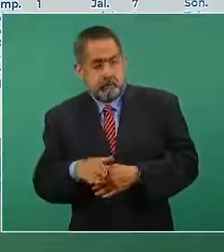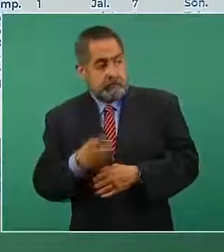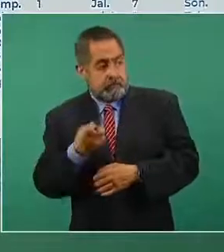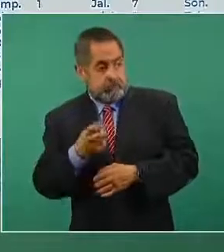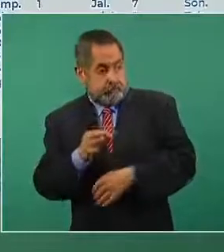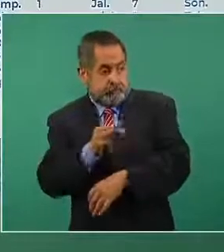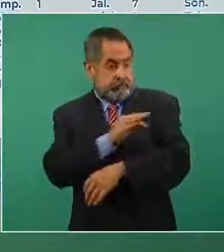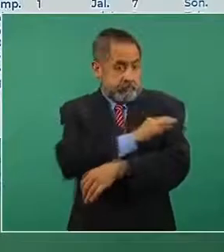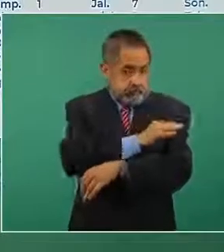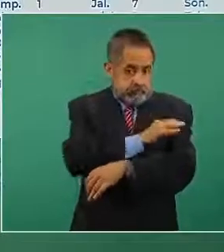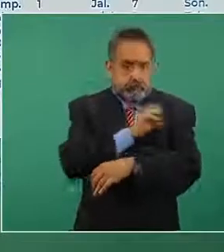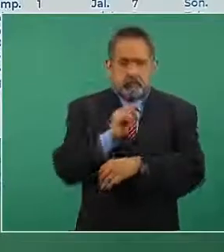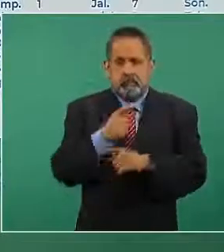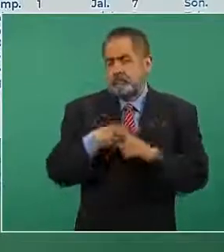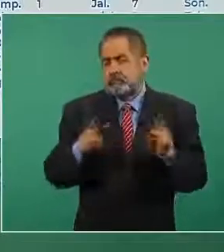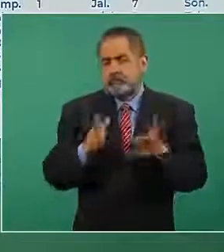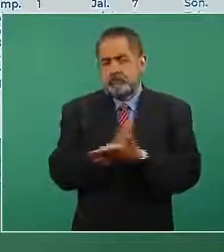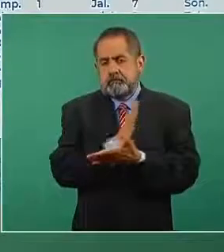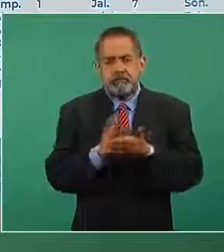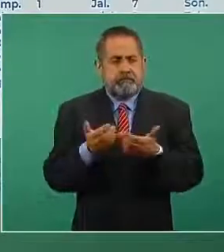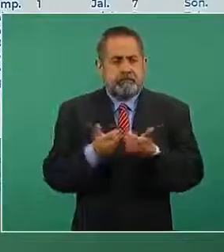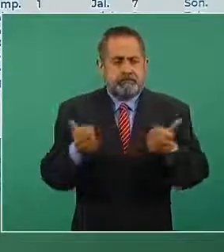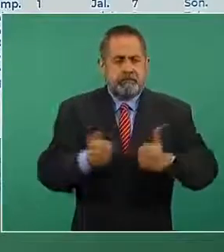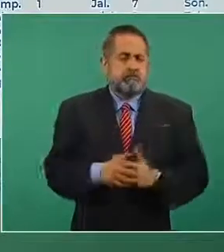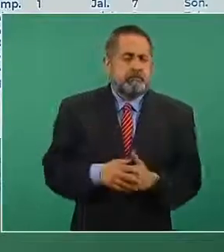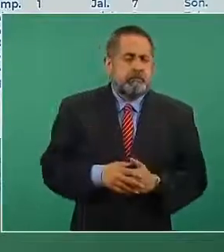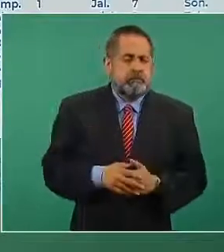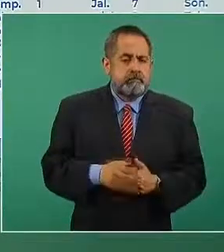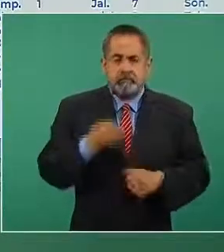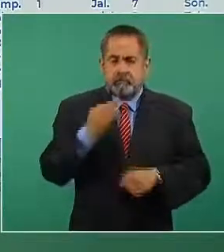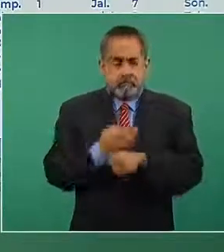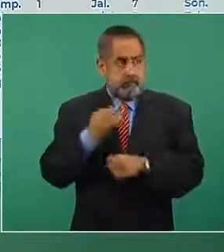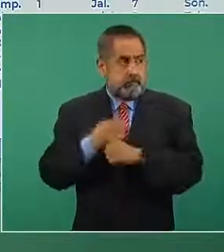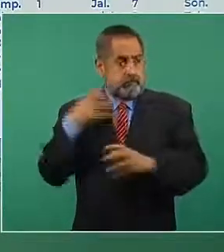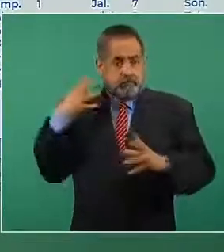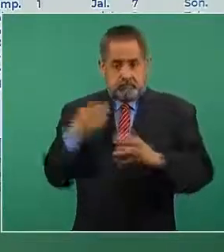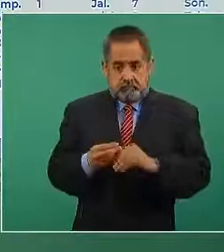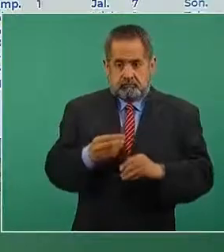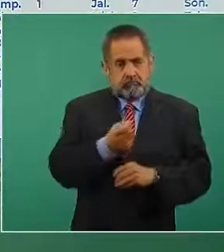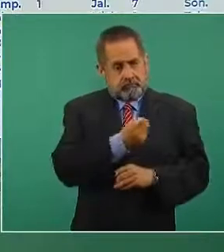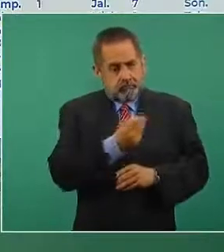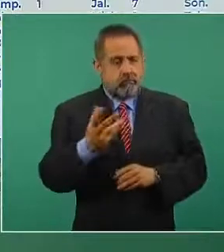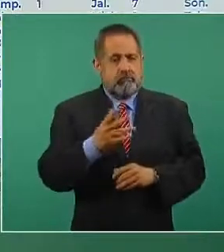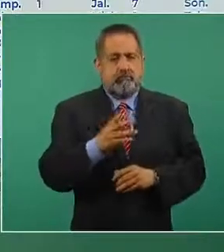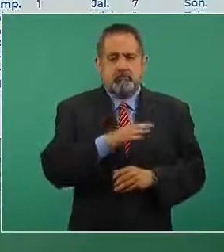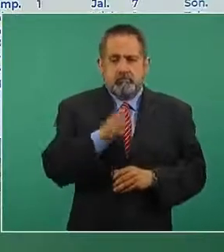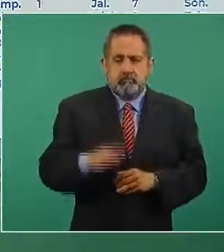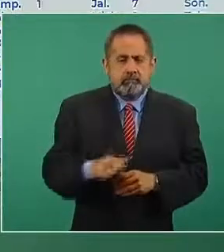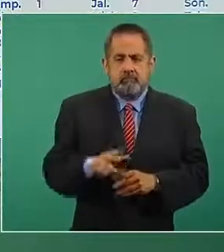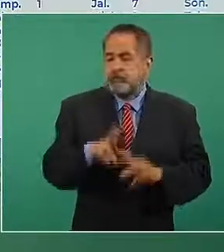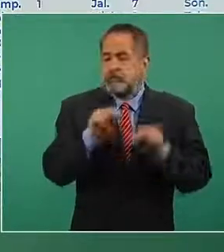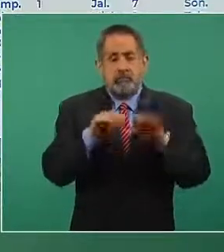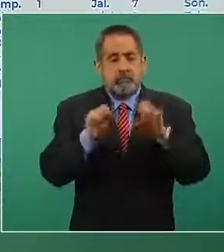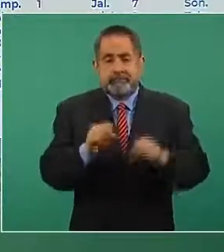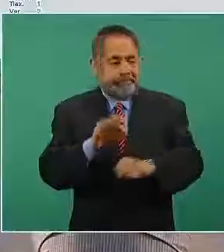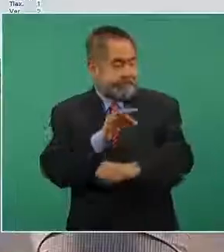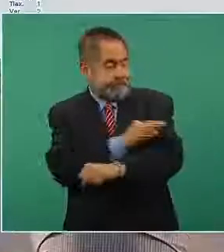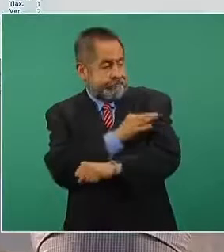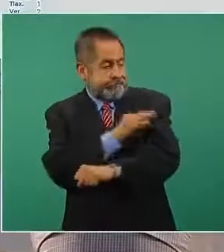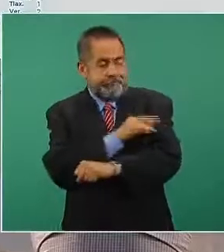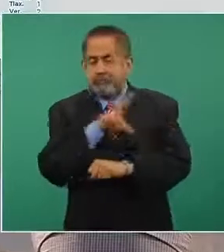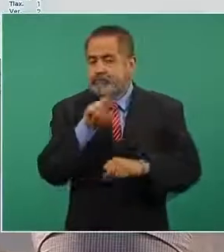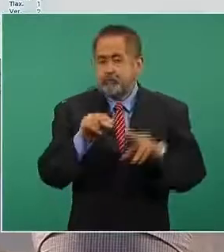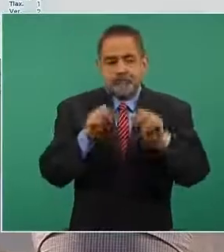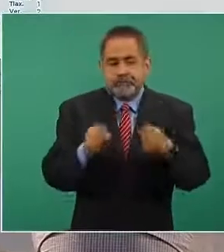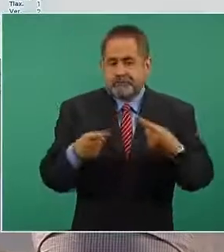o no que ver con la vacuna. Hasta el momento ninguno de los eventos, muy lamentables, todos ellos por supuesto, tienen que ver con la vacuna, y no